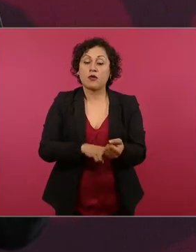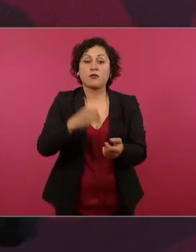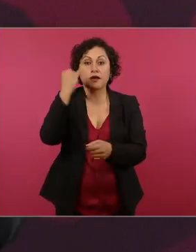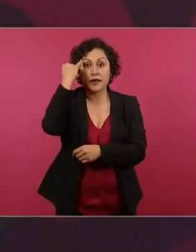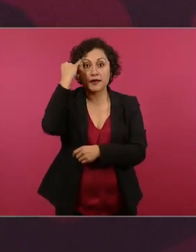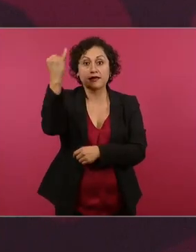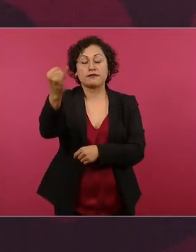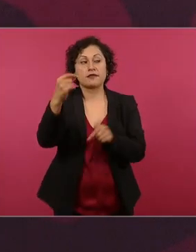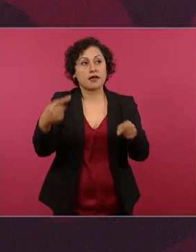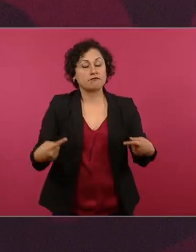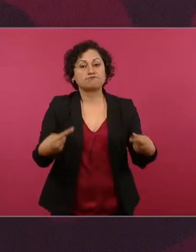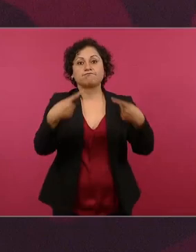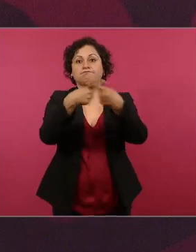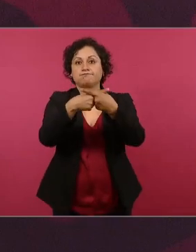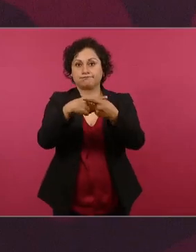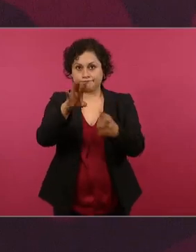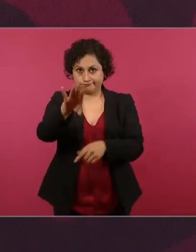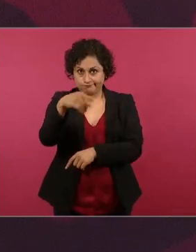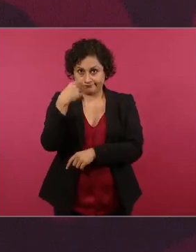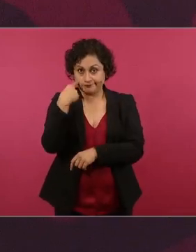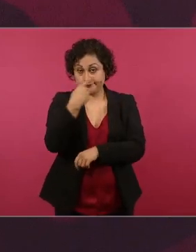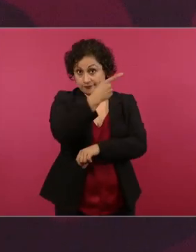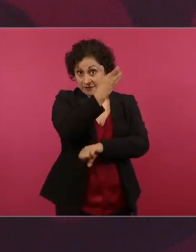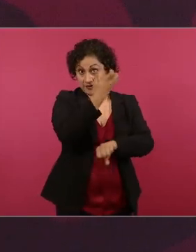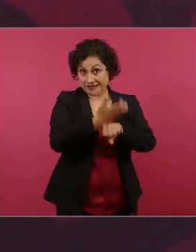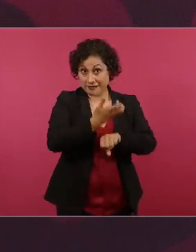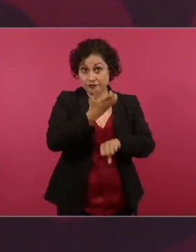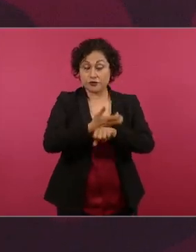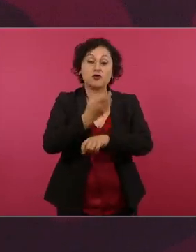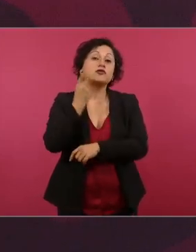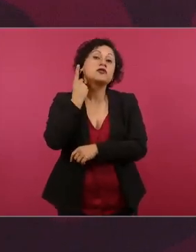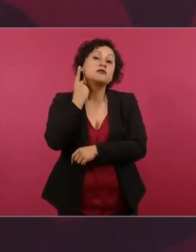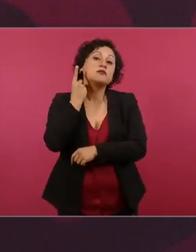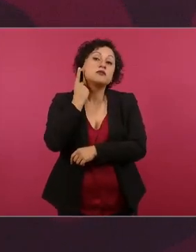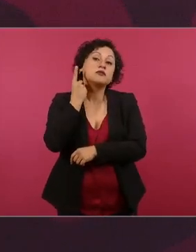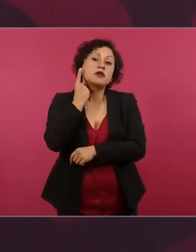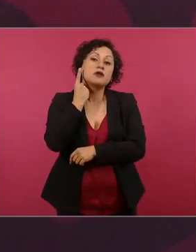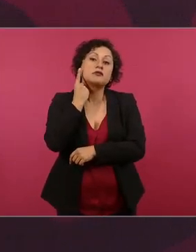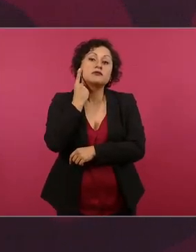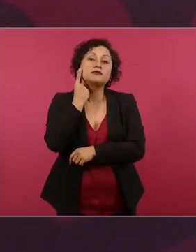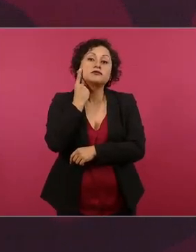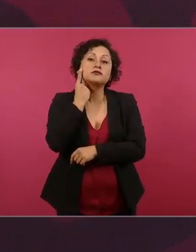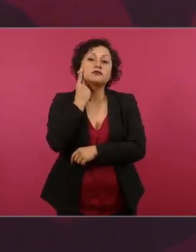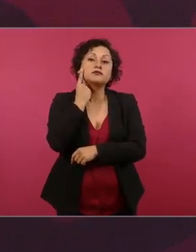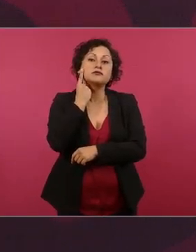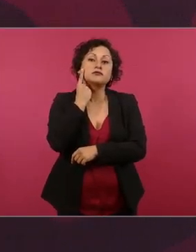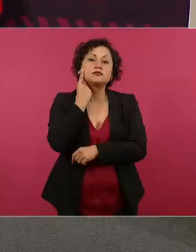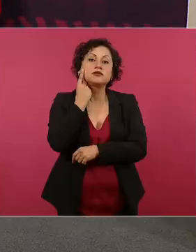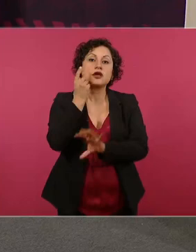En Estados Unidos el Congreso autoriza dinero para la guerra